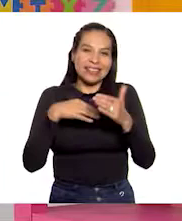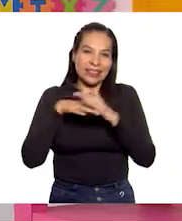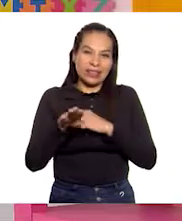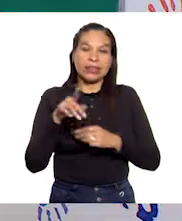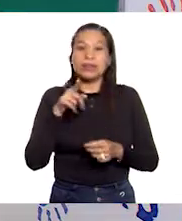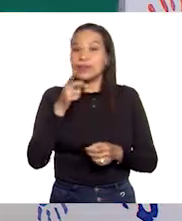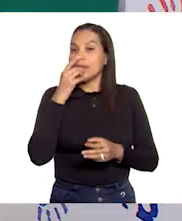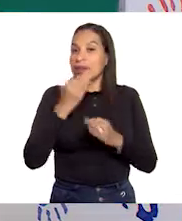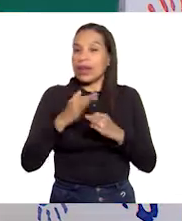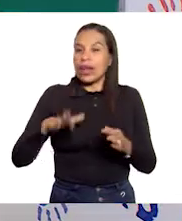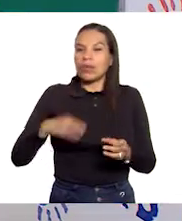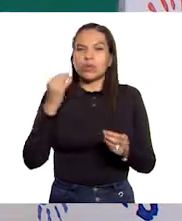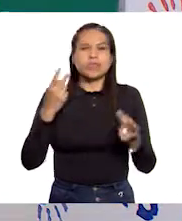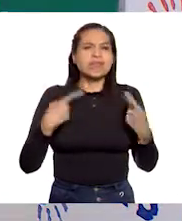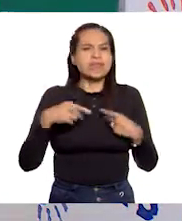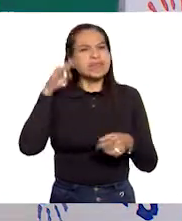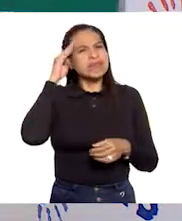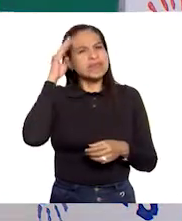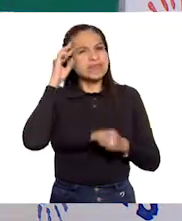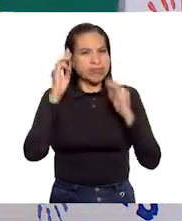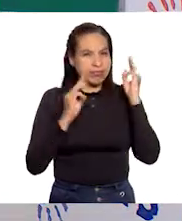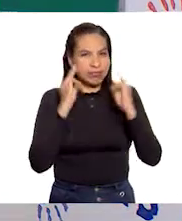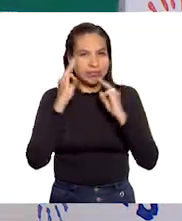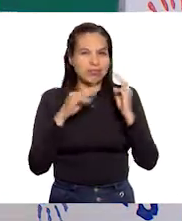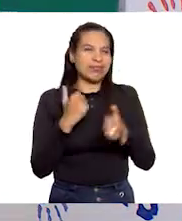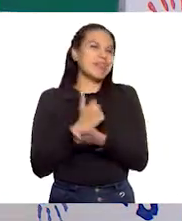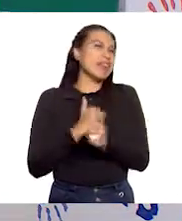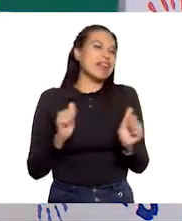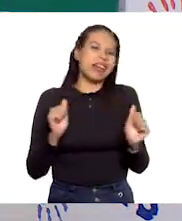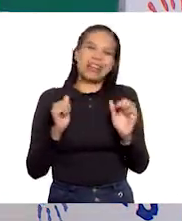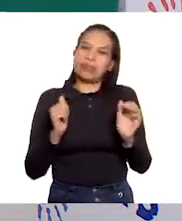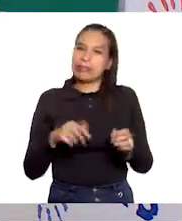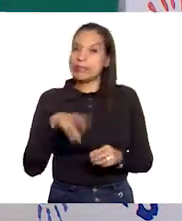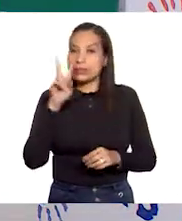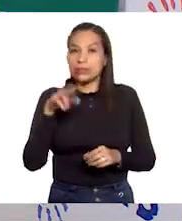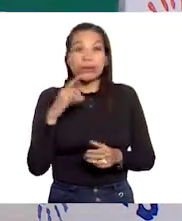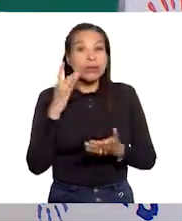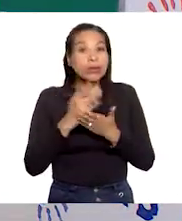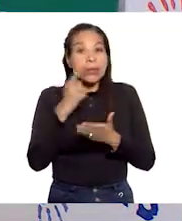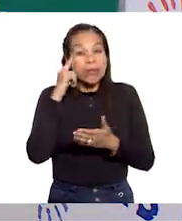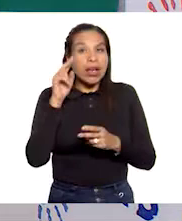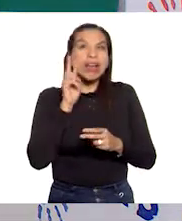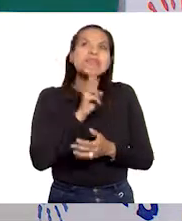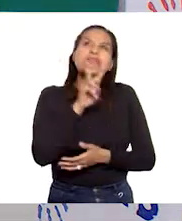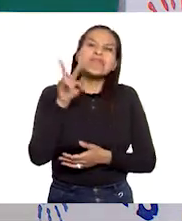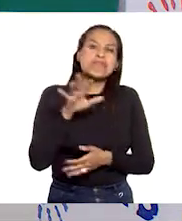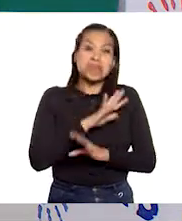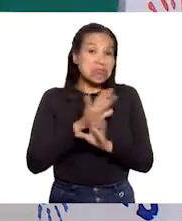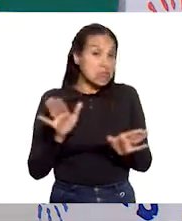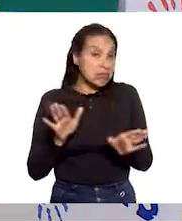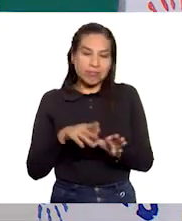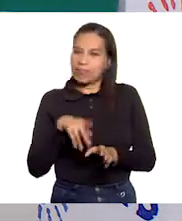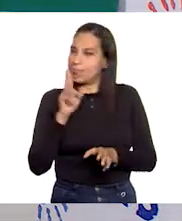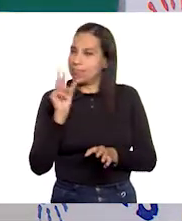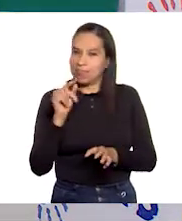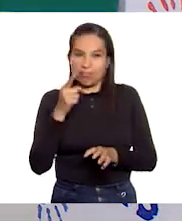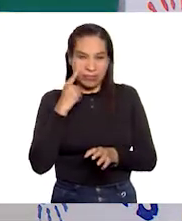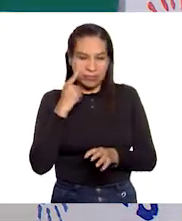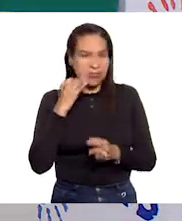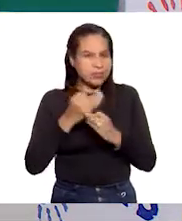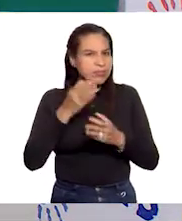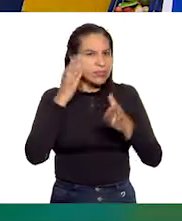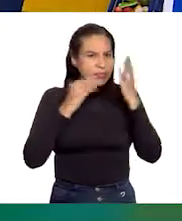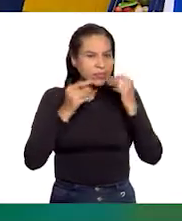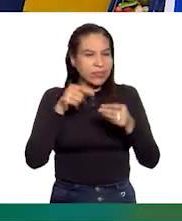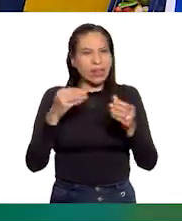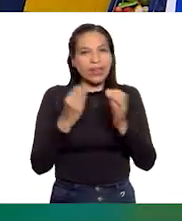tú decías, Pepe, mucha gente piensa que los museos son aburridos y que son nada más para ir a ver y ya. Pero fíjate que hemos